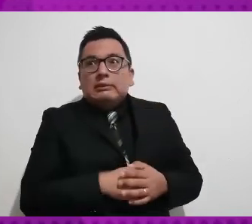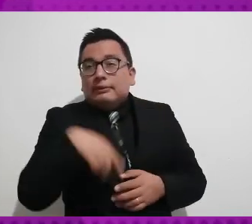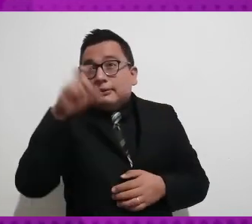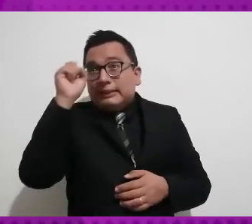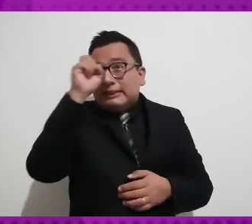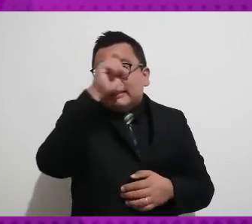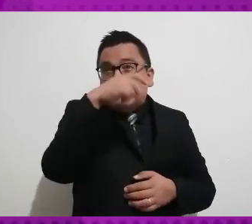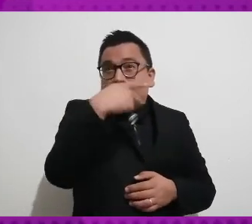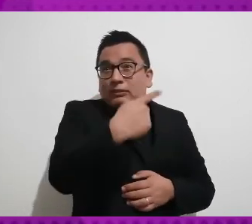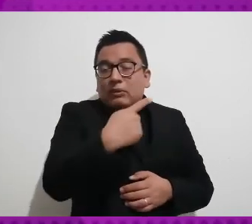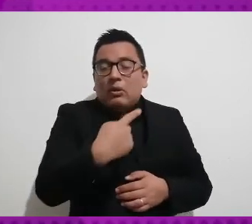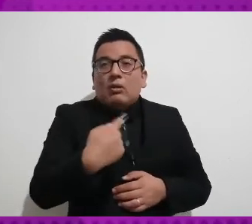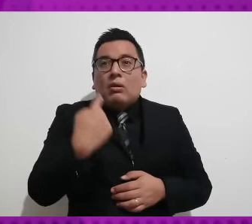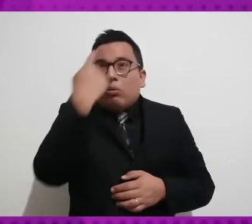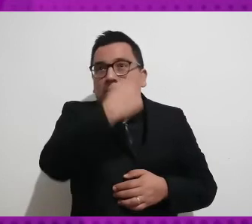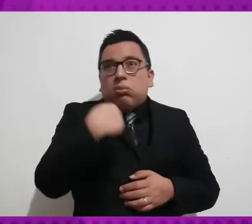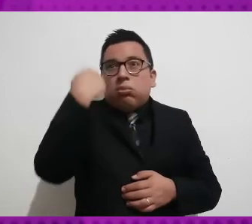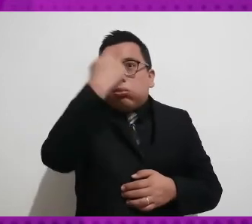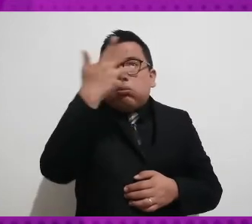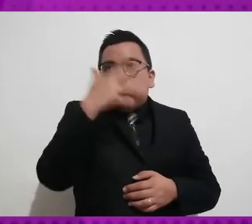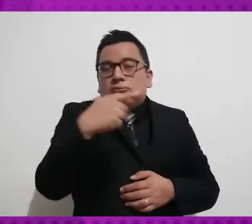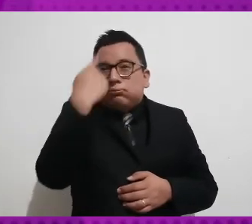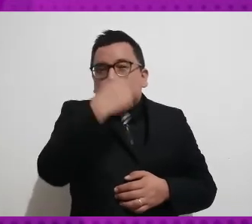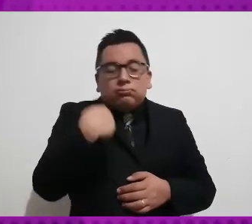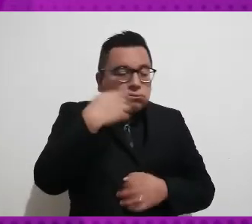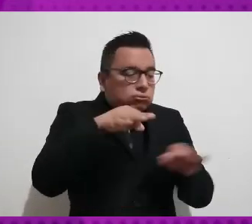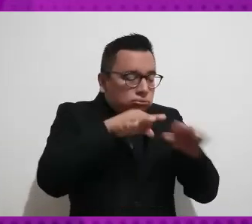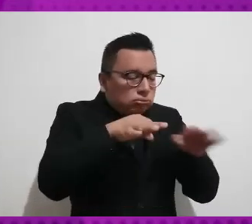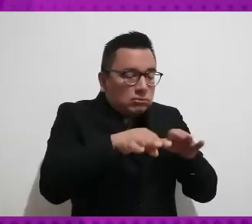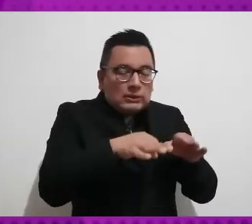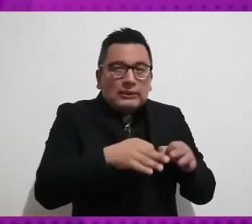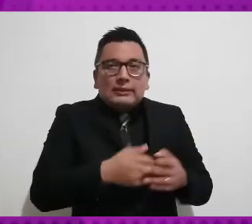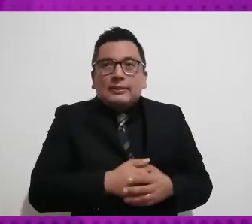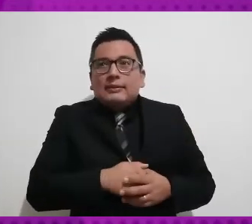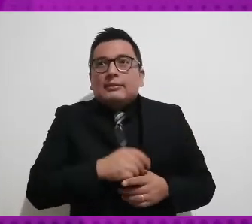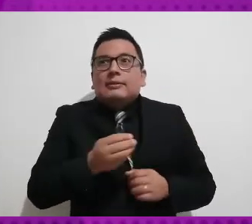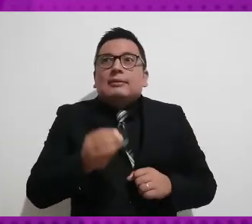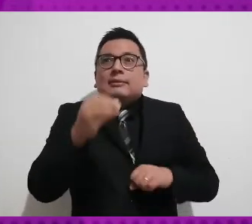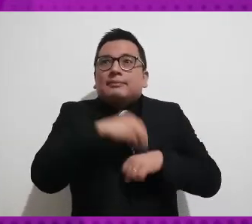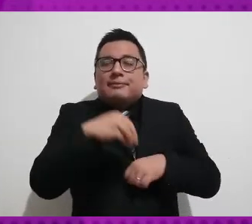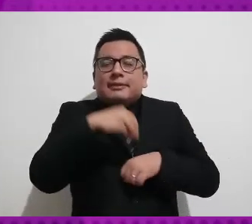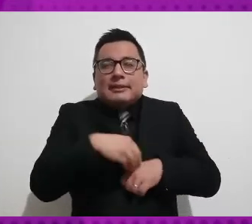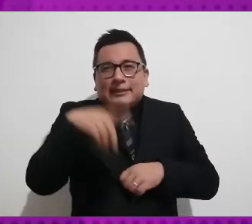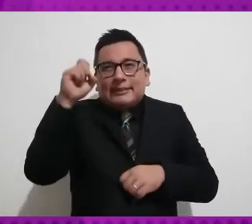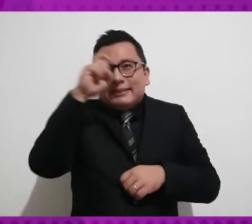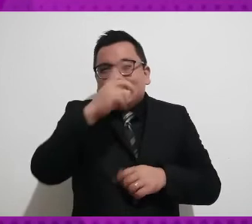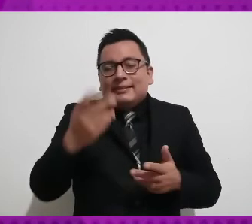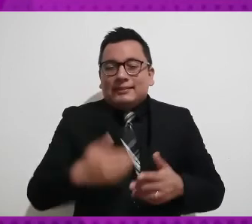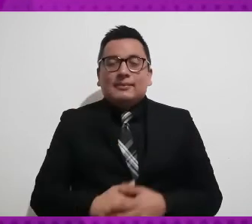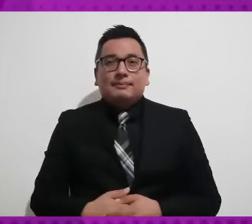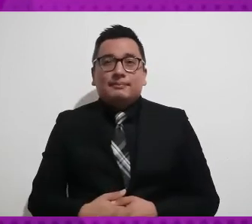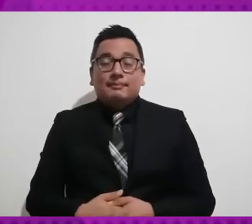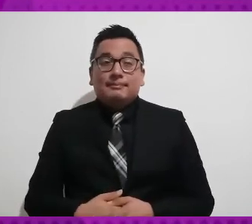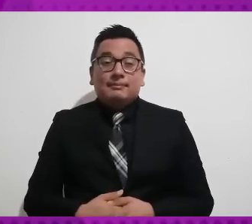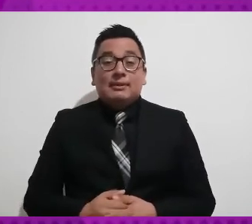ya tienen 10 horas de trabajo encima. No, es correcto, y tal vez para eso sería importante la implementación de lo que hemos